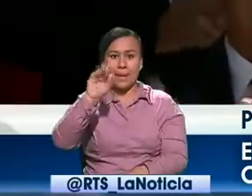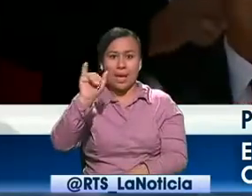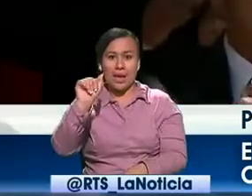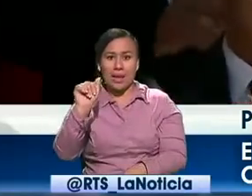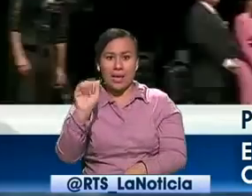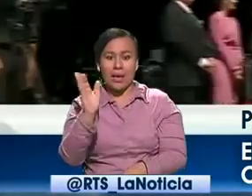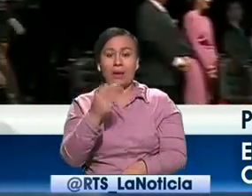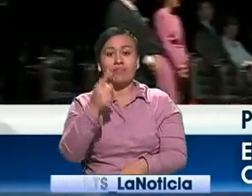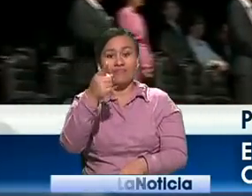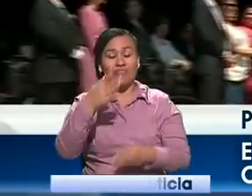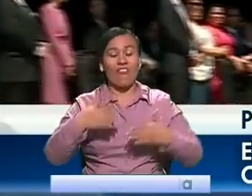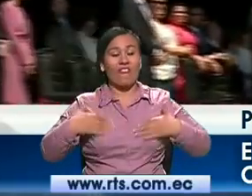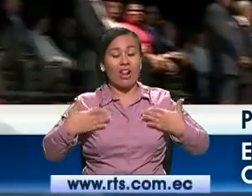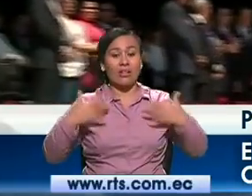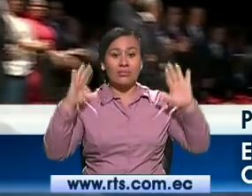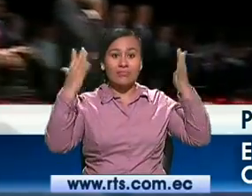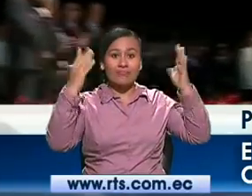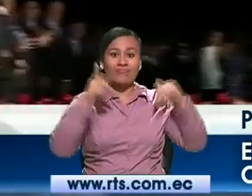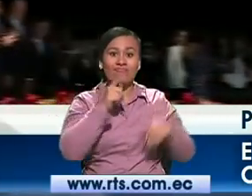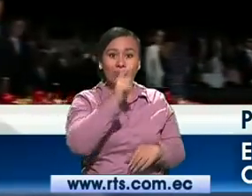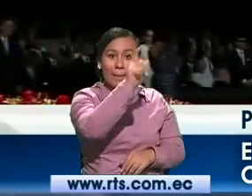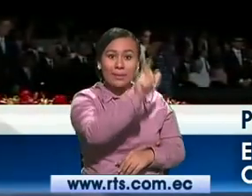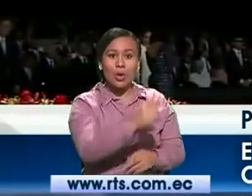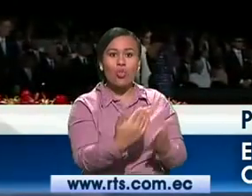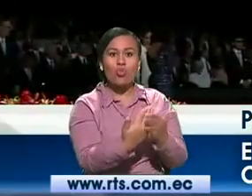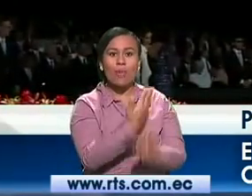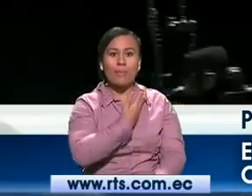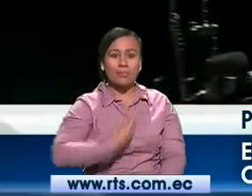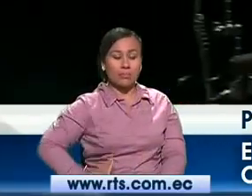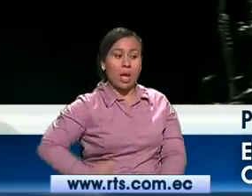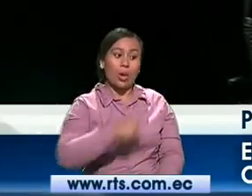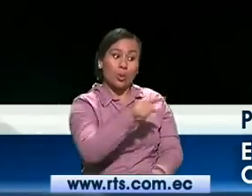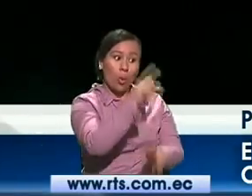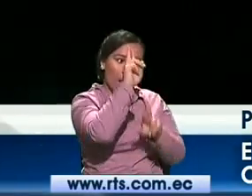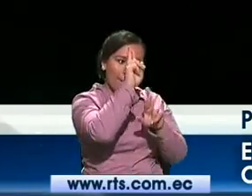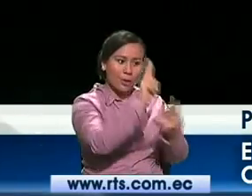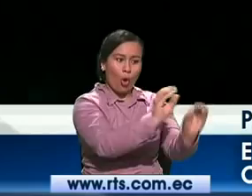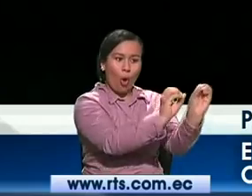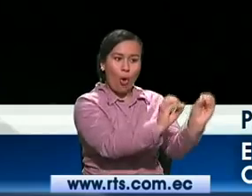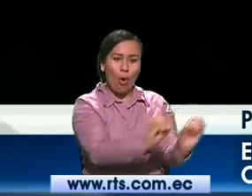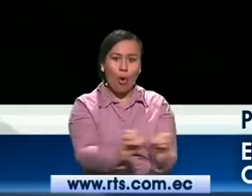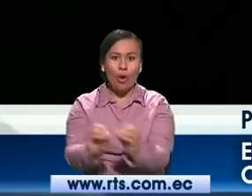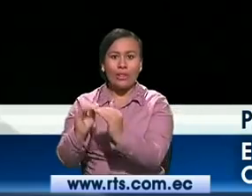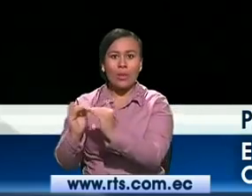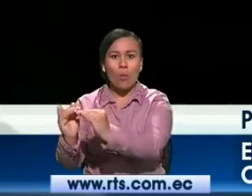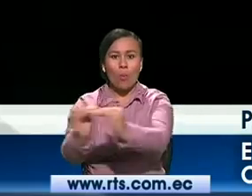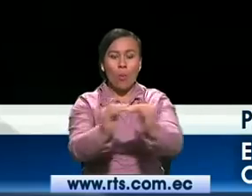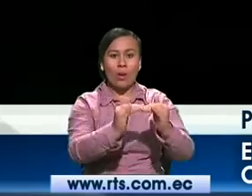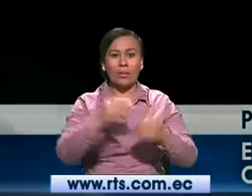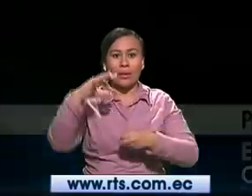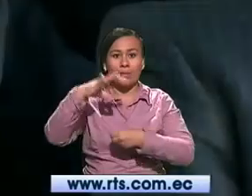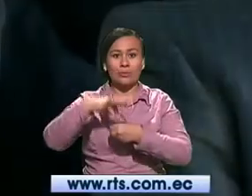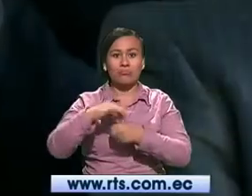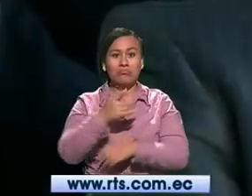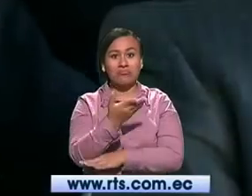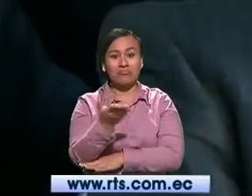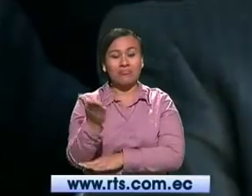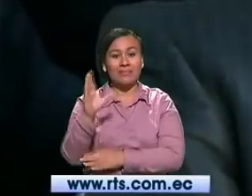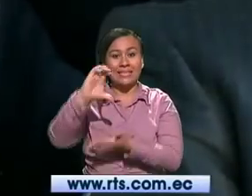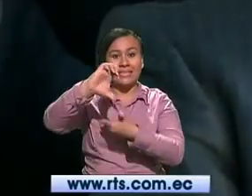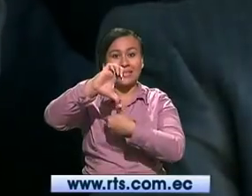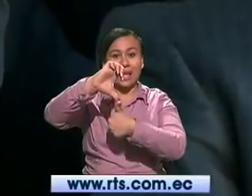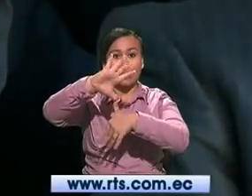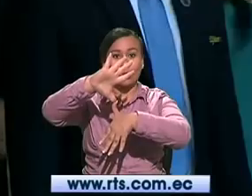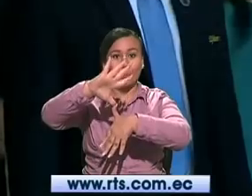Estado felicitó a Carlos Alvarado y ratificó su respeto al orden democrático de ese país centroamericano.